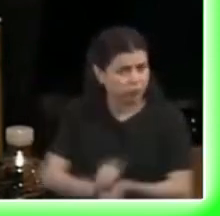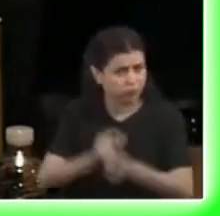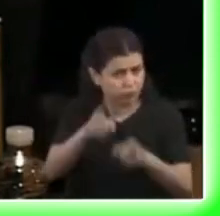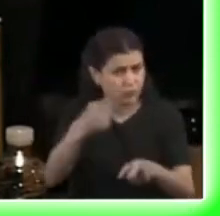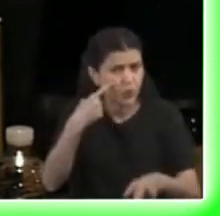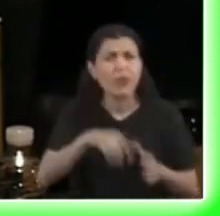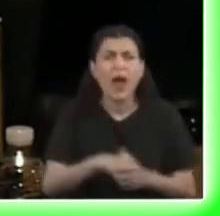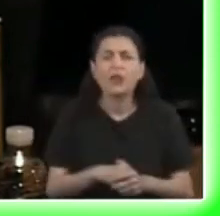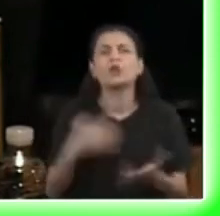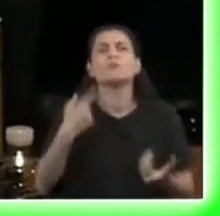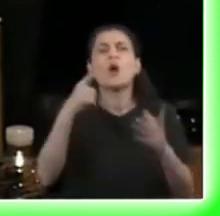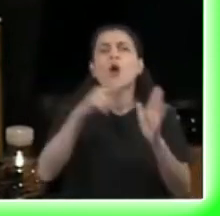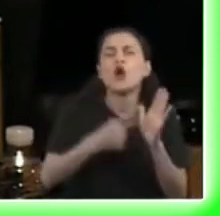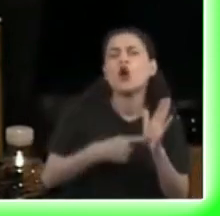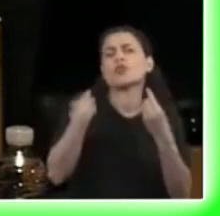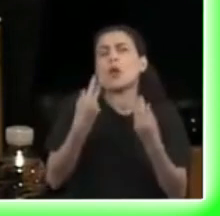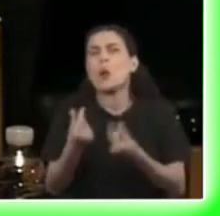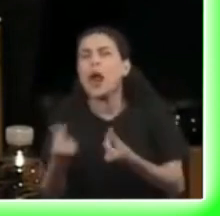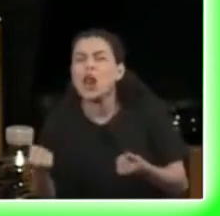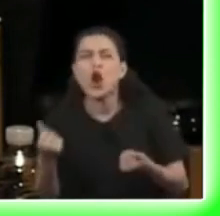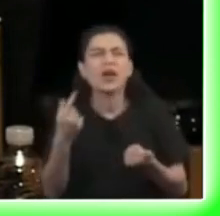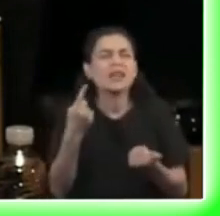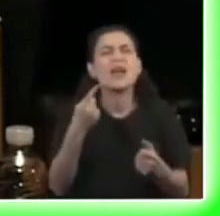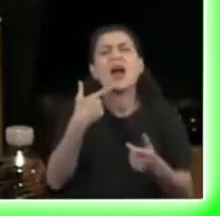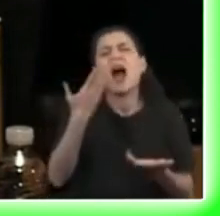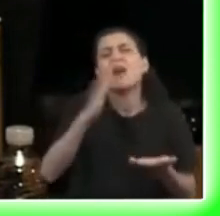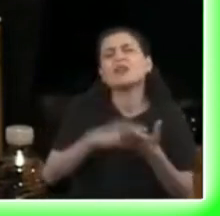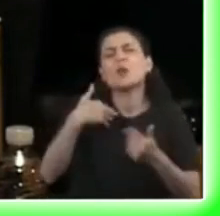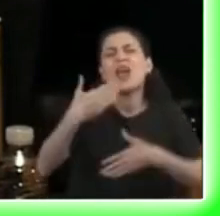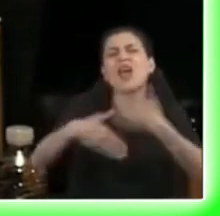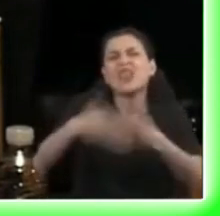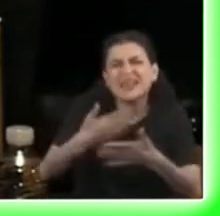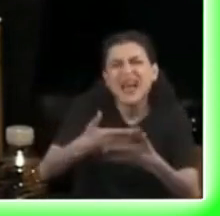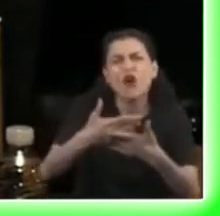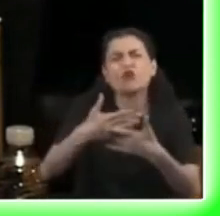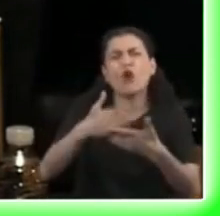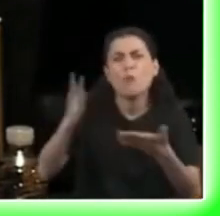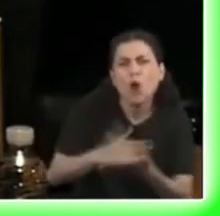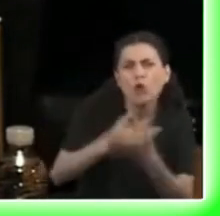y valores que impulsaron el indiscutible desarrollo global de los últimos 250 años.